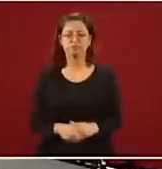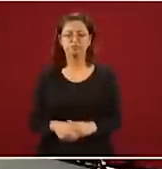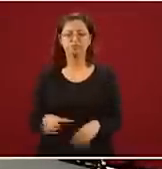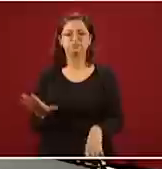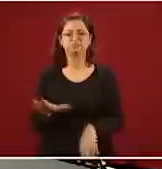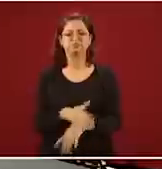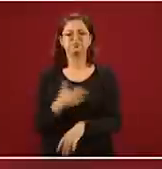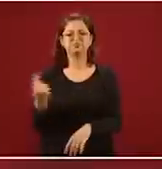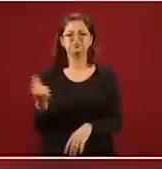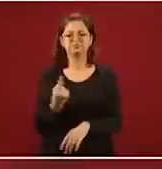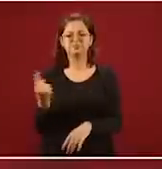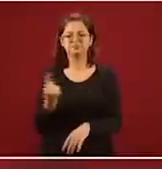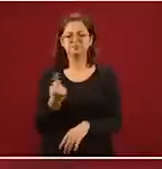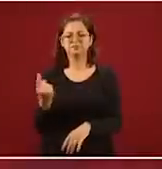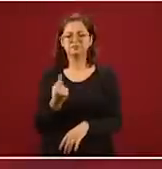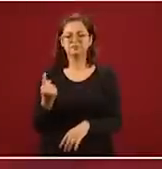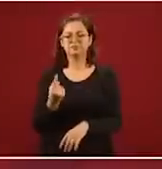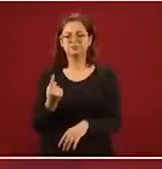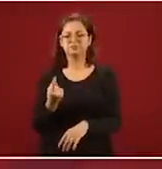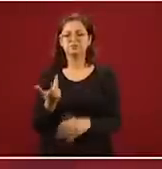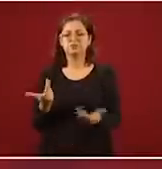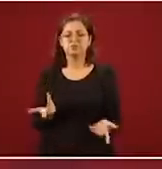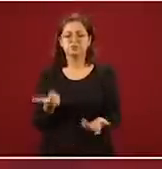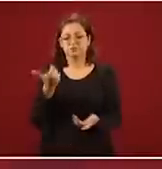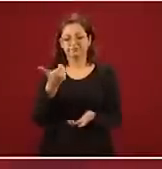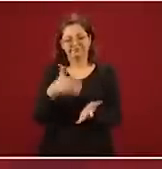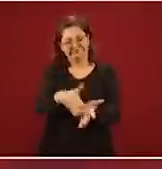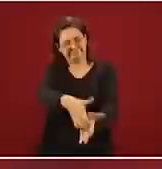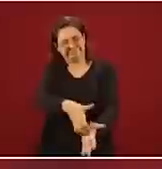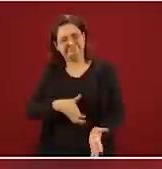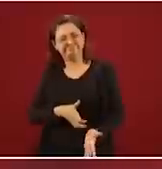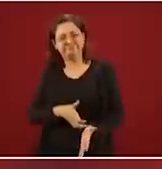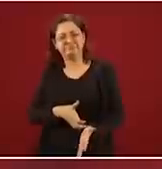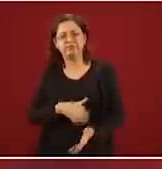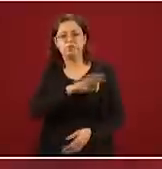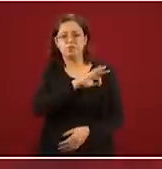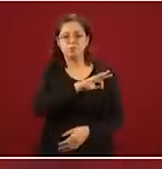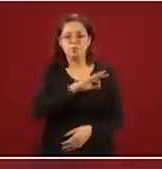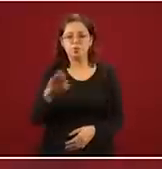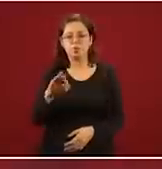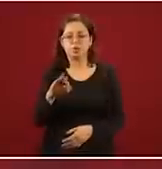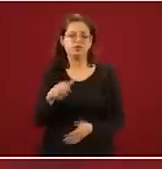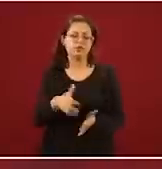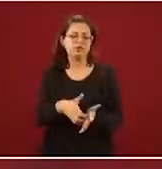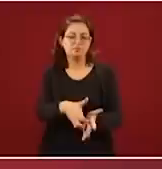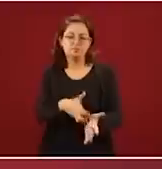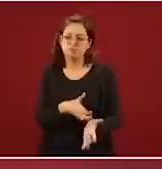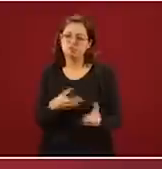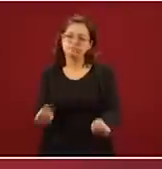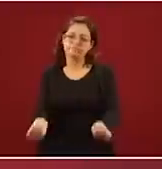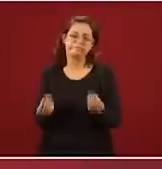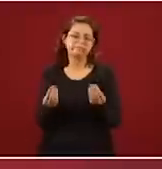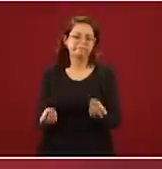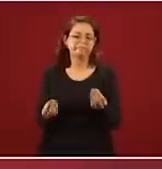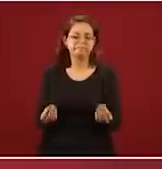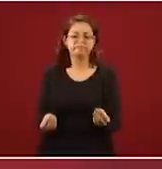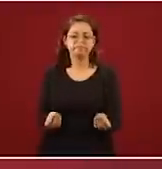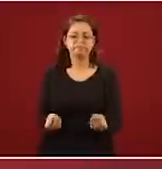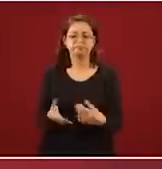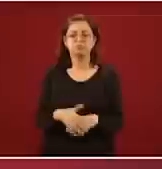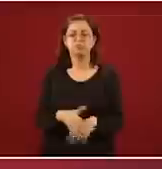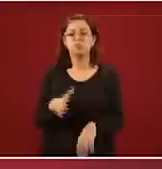Porque esto es lo que nos permite ahorrar. Nos permite ahorrar mucho.